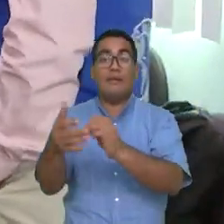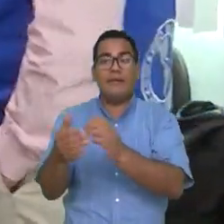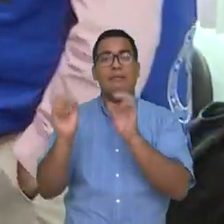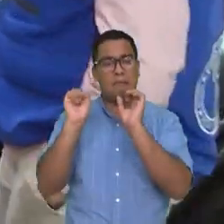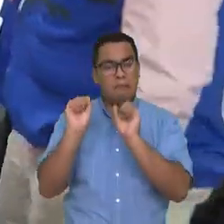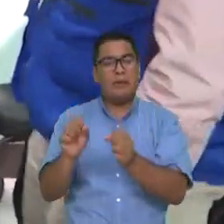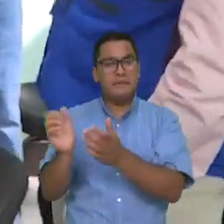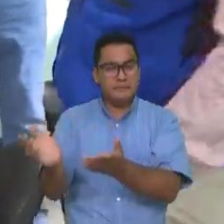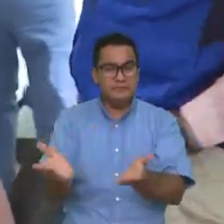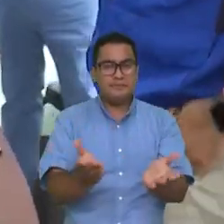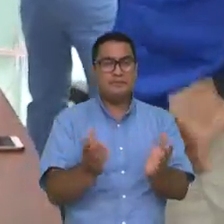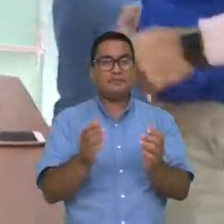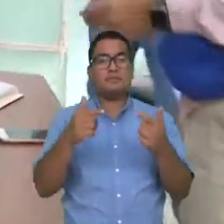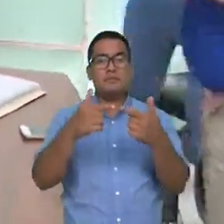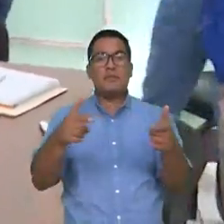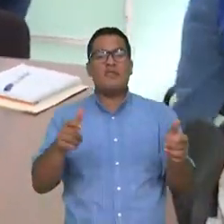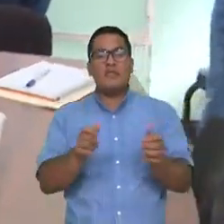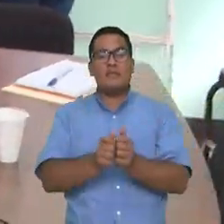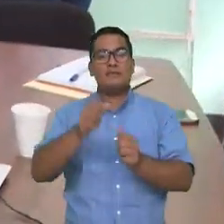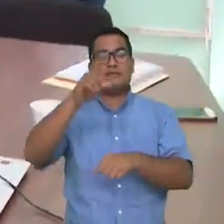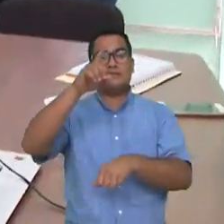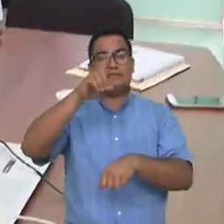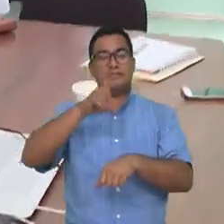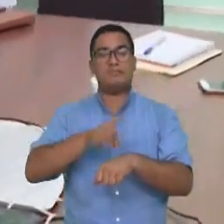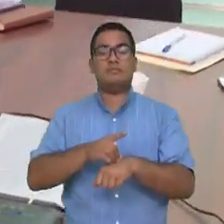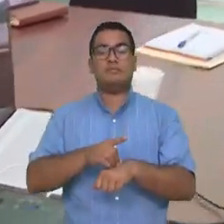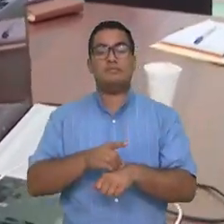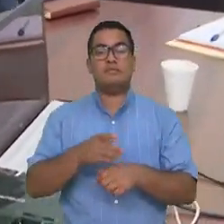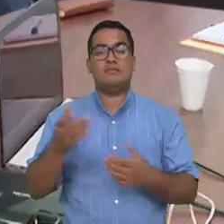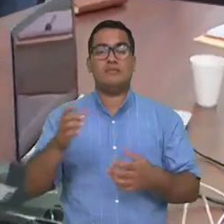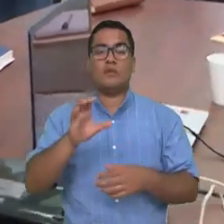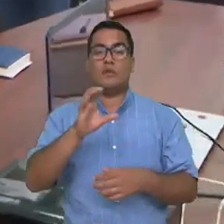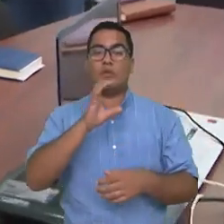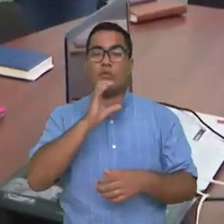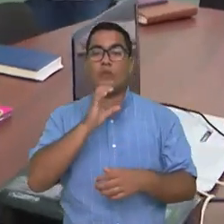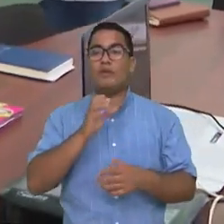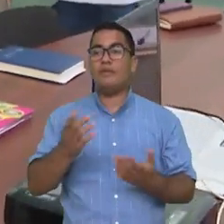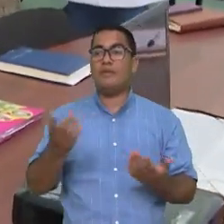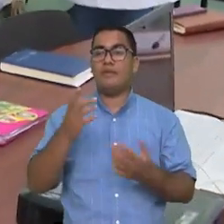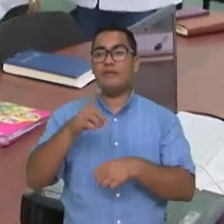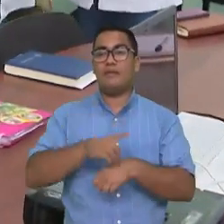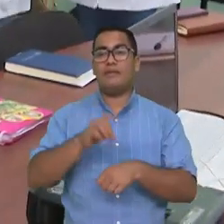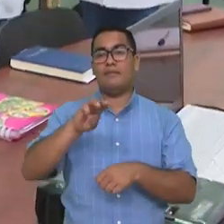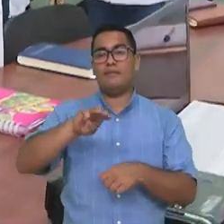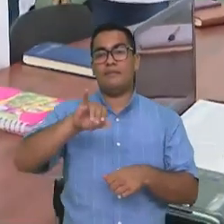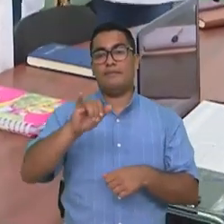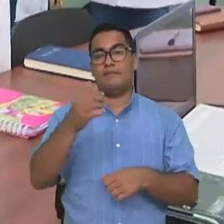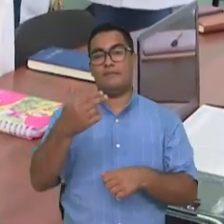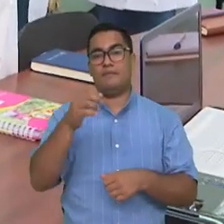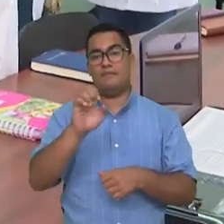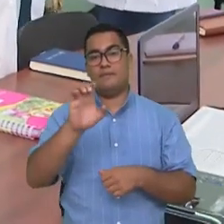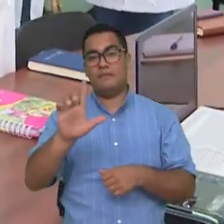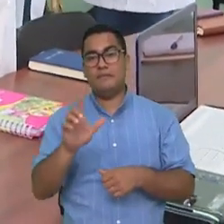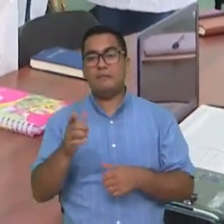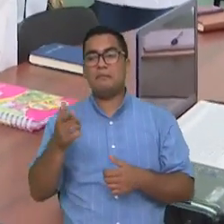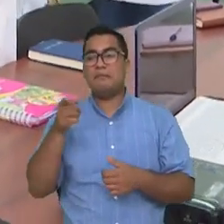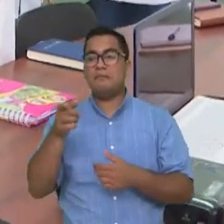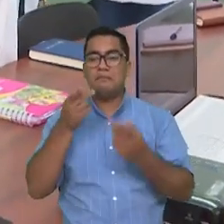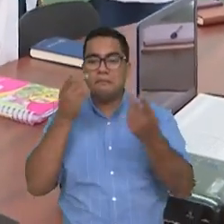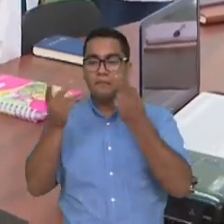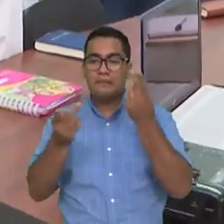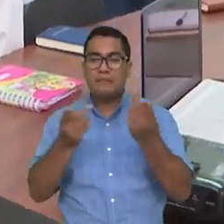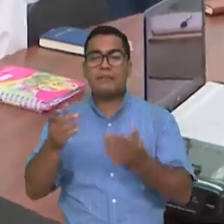coronavirus. La Brigada de Especialistas Médicos, encabezados por el doctor Michel Cabrera, visitó este centro hospitalario para conocer en el terreno